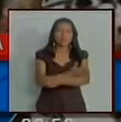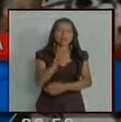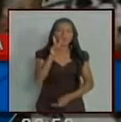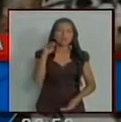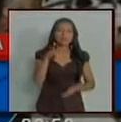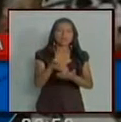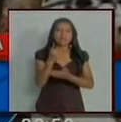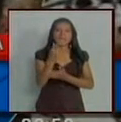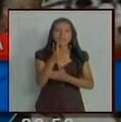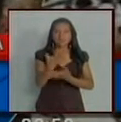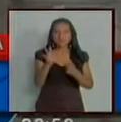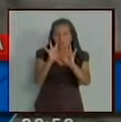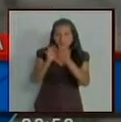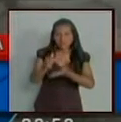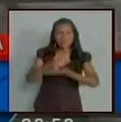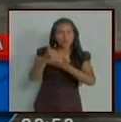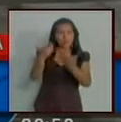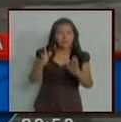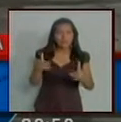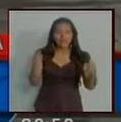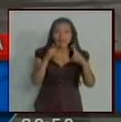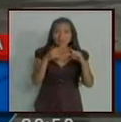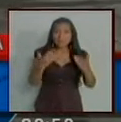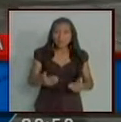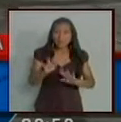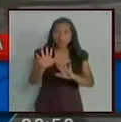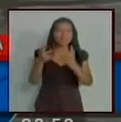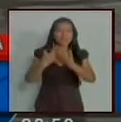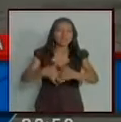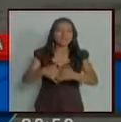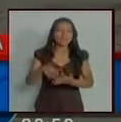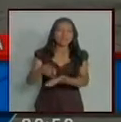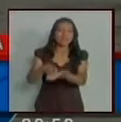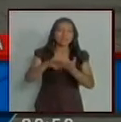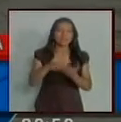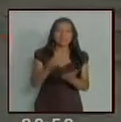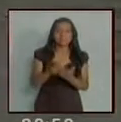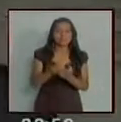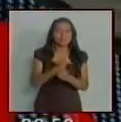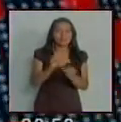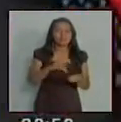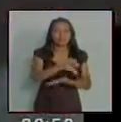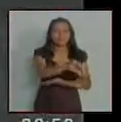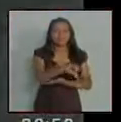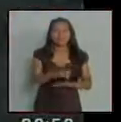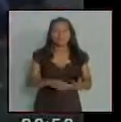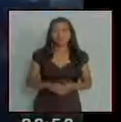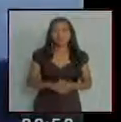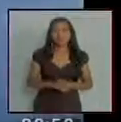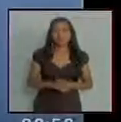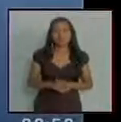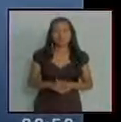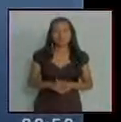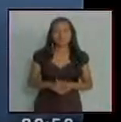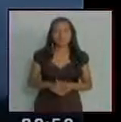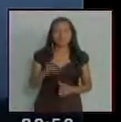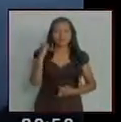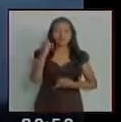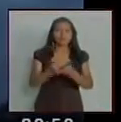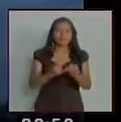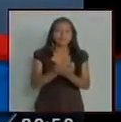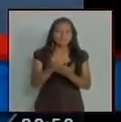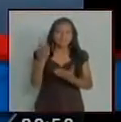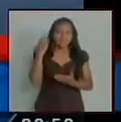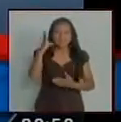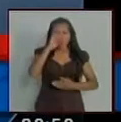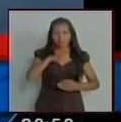mantenimiento aéreo durante el 2014 y que hasta la fecha la empresa continúa debiéndoles económicamente. El fin de semana,